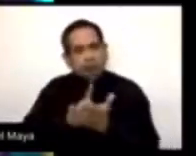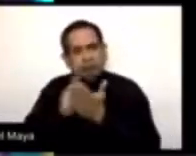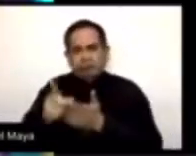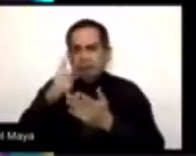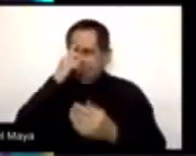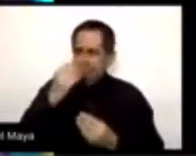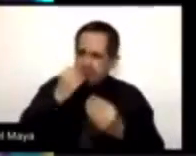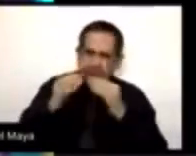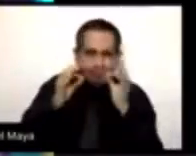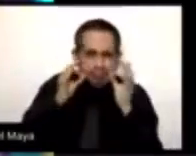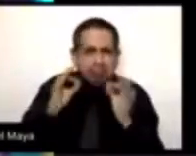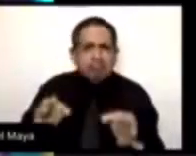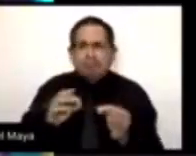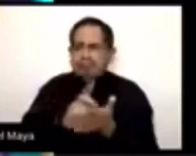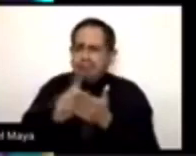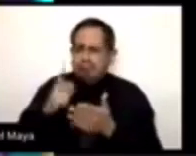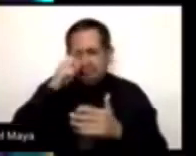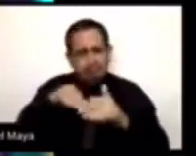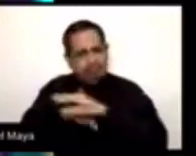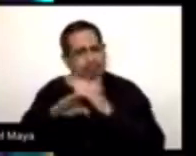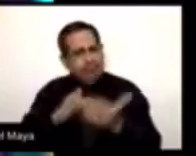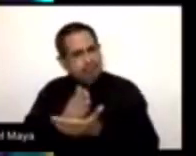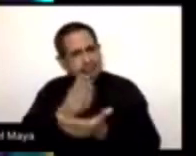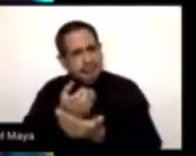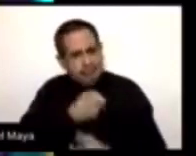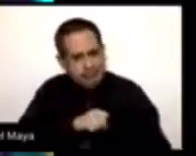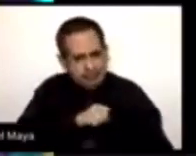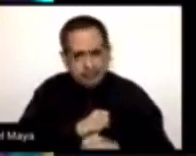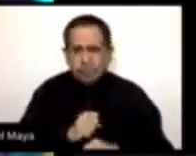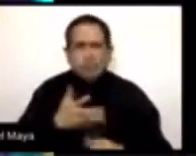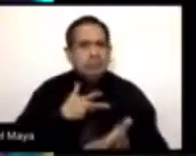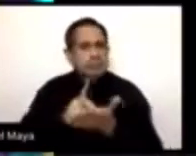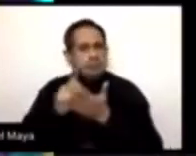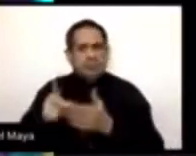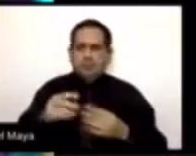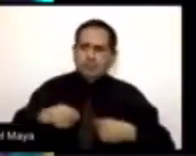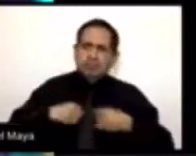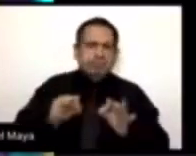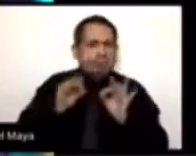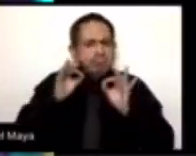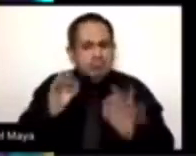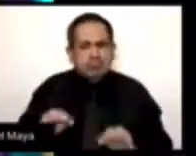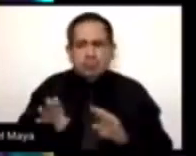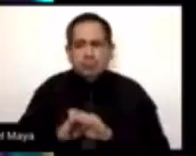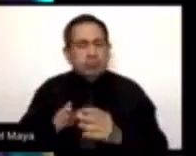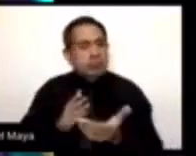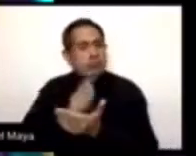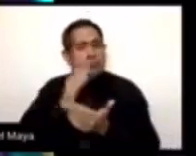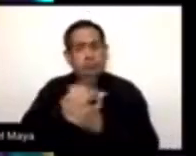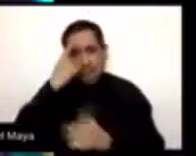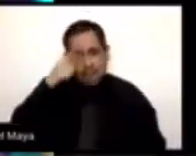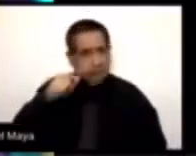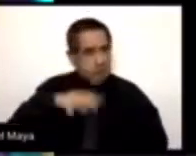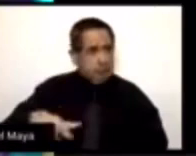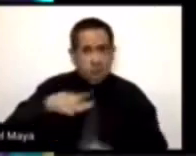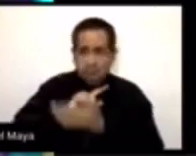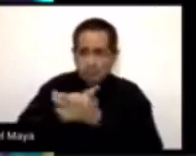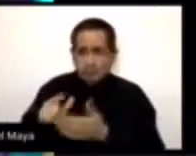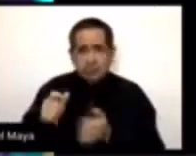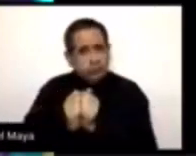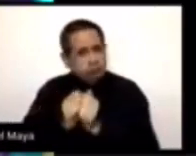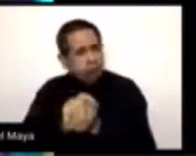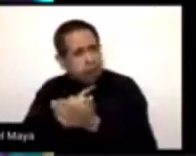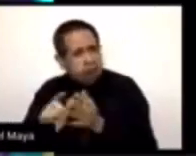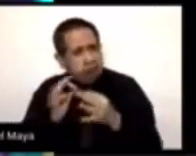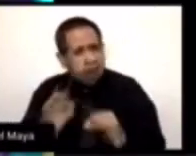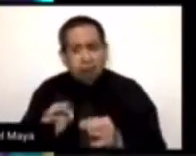adecuada, derecho al acceso a la salud, derecho a la vivienda digna, derecho al acceso al agua potable y a servicios de sanidad, derecho